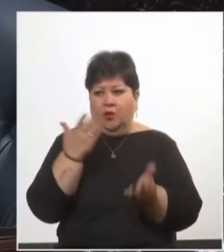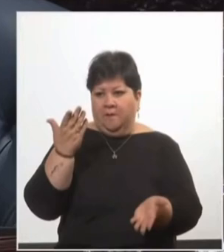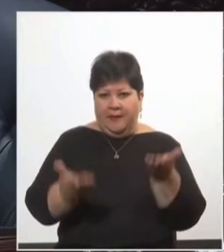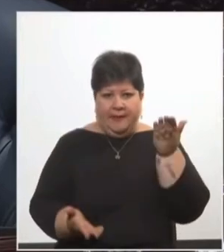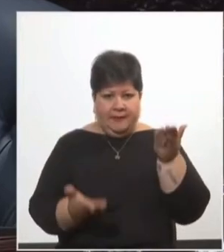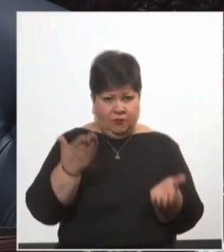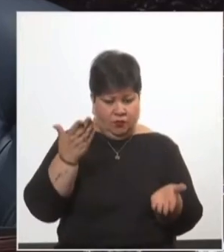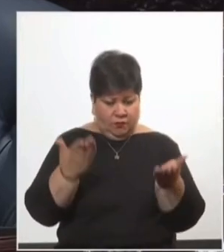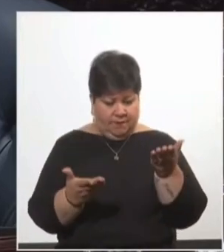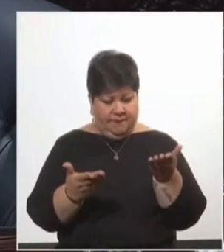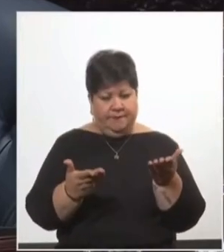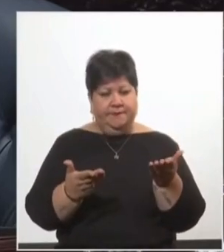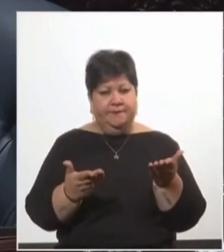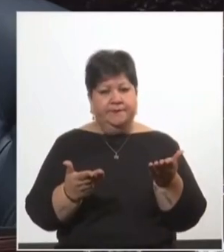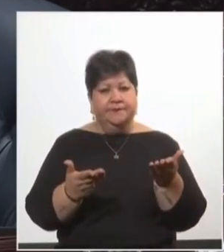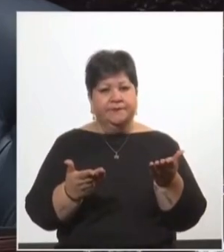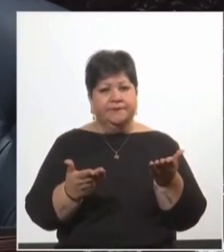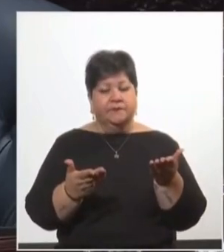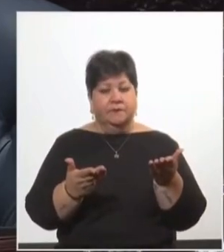comparaciones